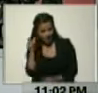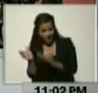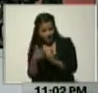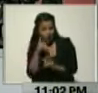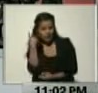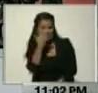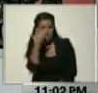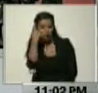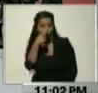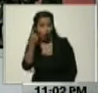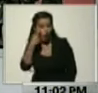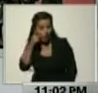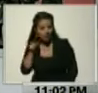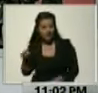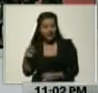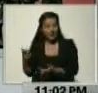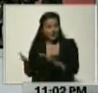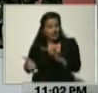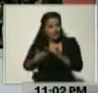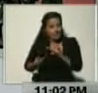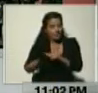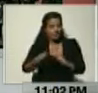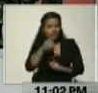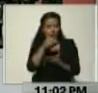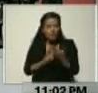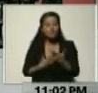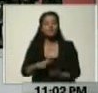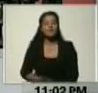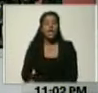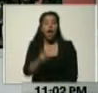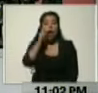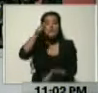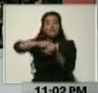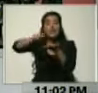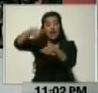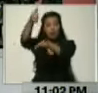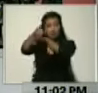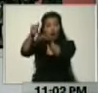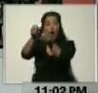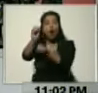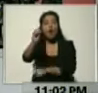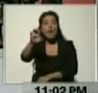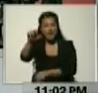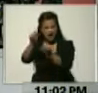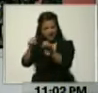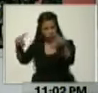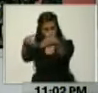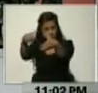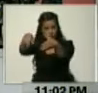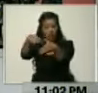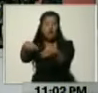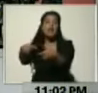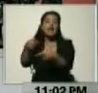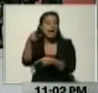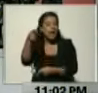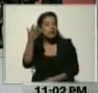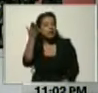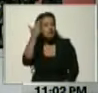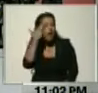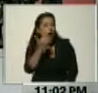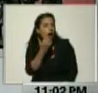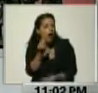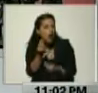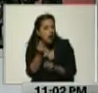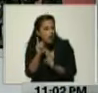Almagro, por favor. Secretario General de la OEA, ya que se encargó de diseñar y financiar una guía práctica sobre el sistema de alerta